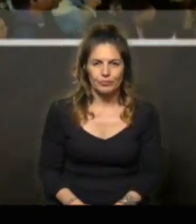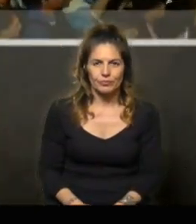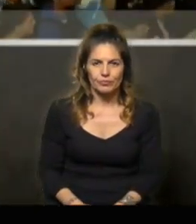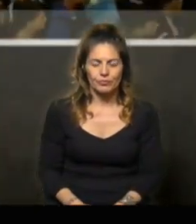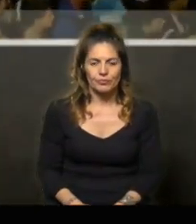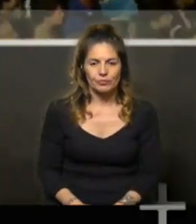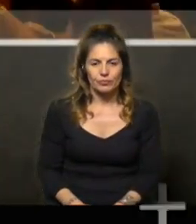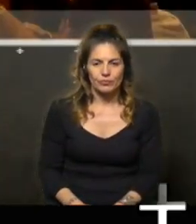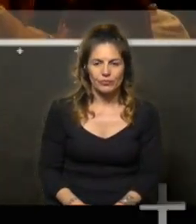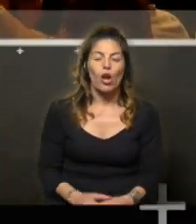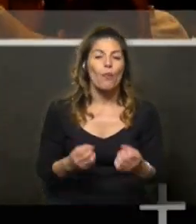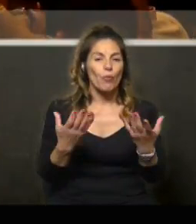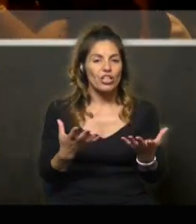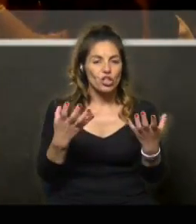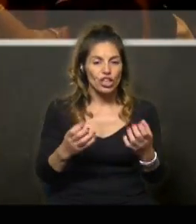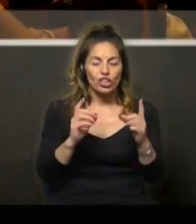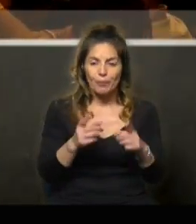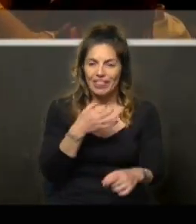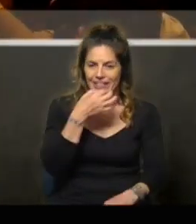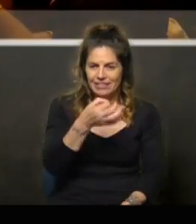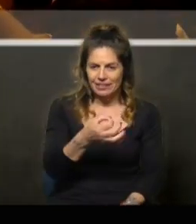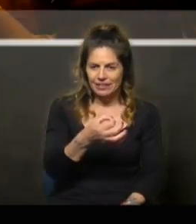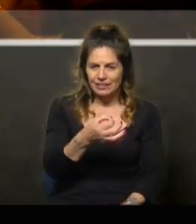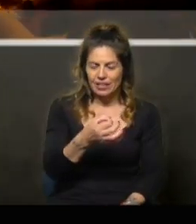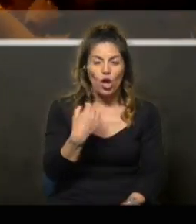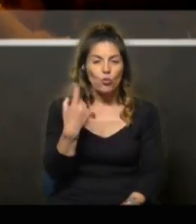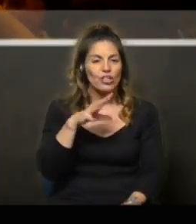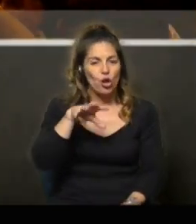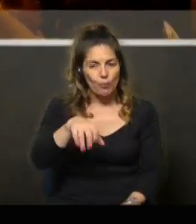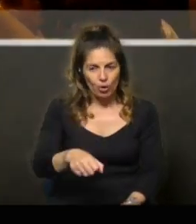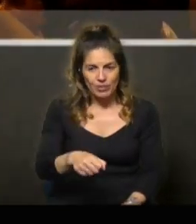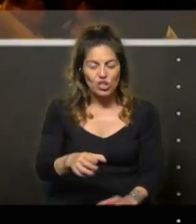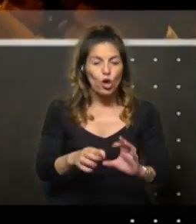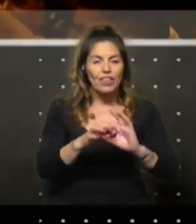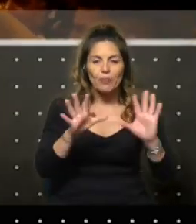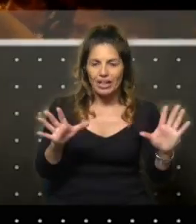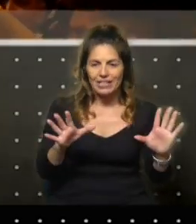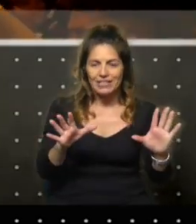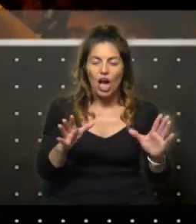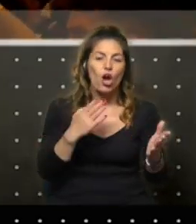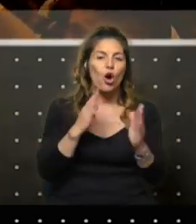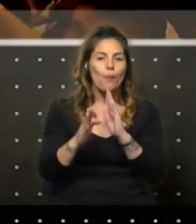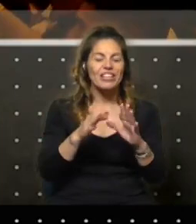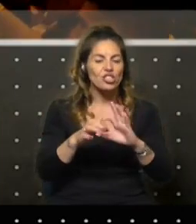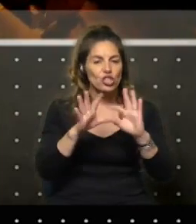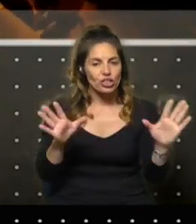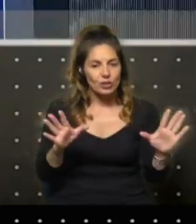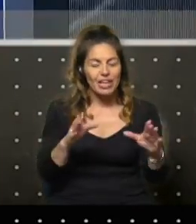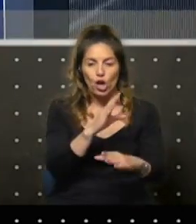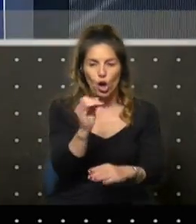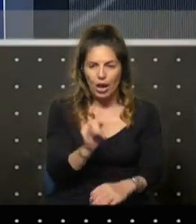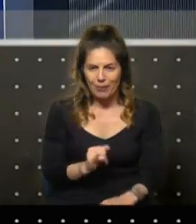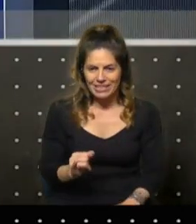compromiso Por eso quiero también decirles que nuestro compromiso es con la democracia con el comercio libre y con la